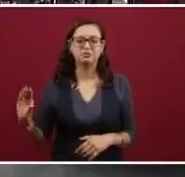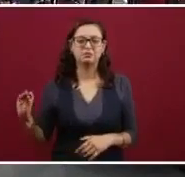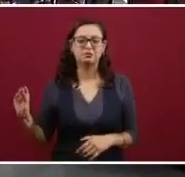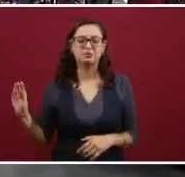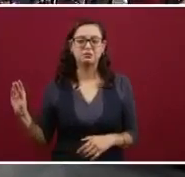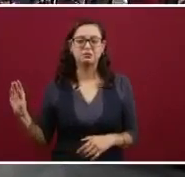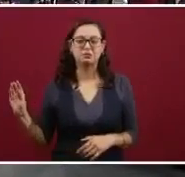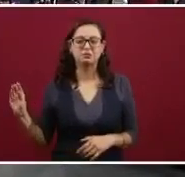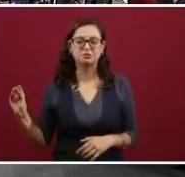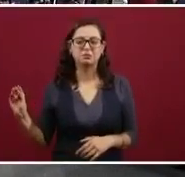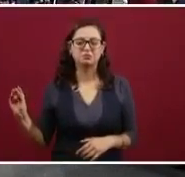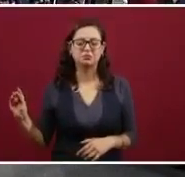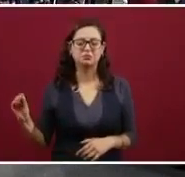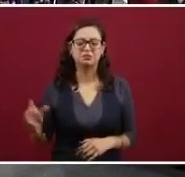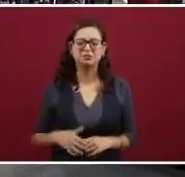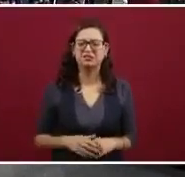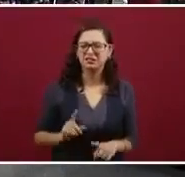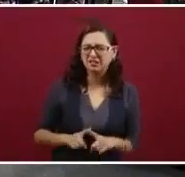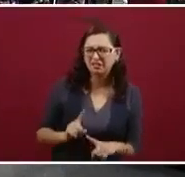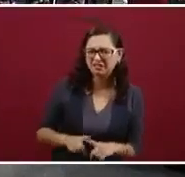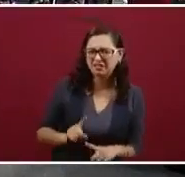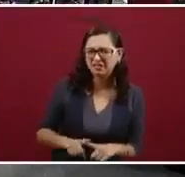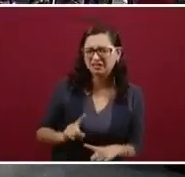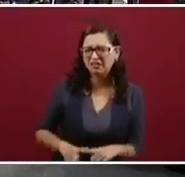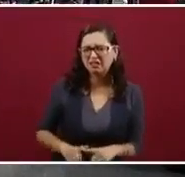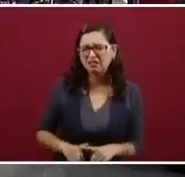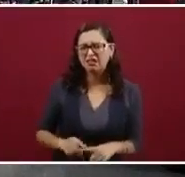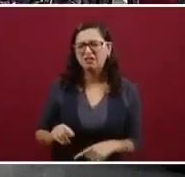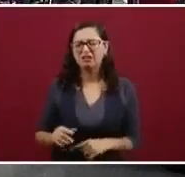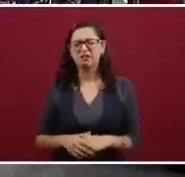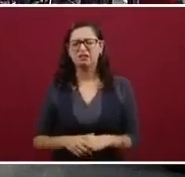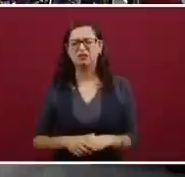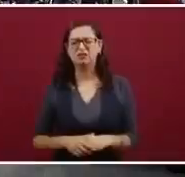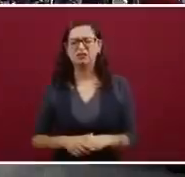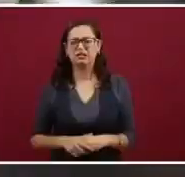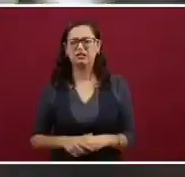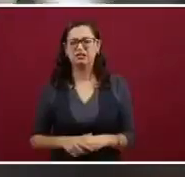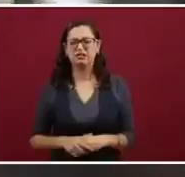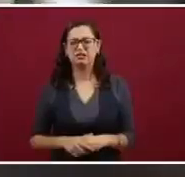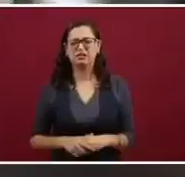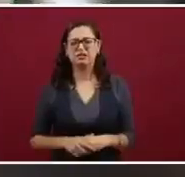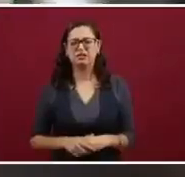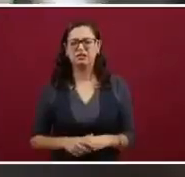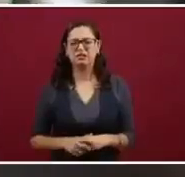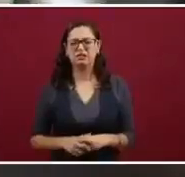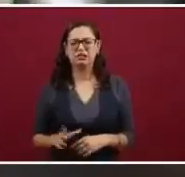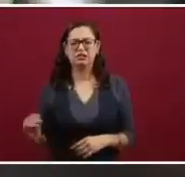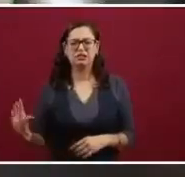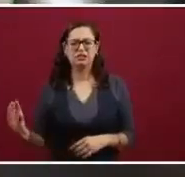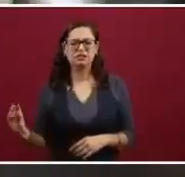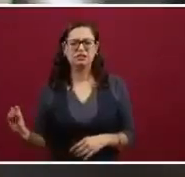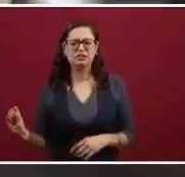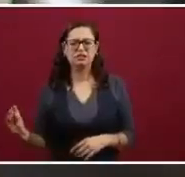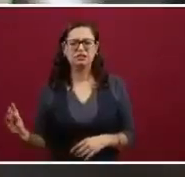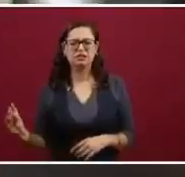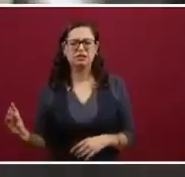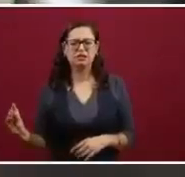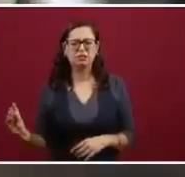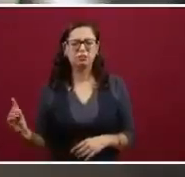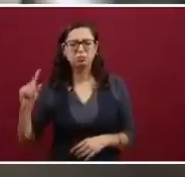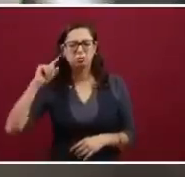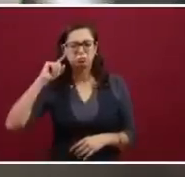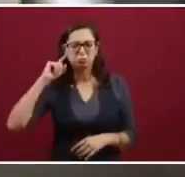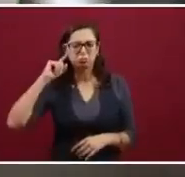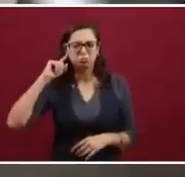organizado. ¿Quién? El presidente ministro de la Corte, el ministro Saldívar, está reconociendo que no nada más hay corrupción en el